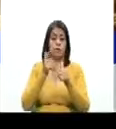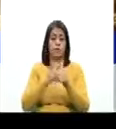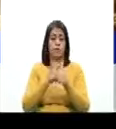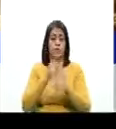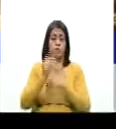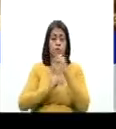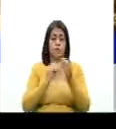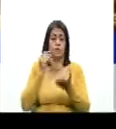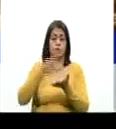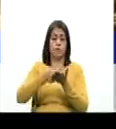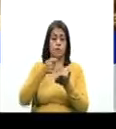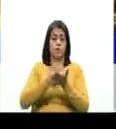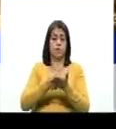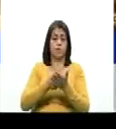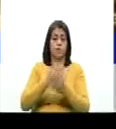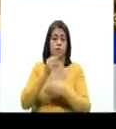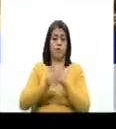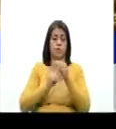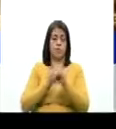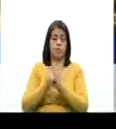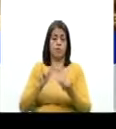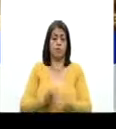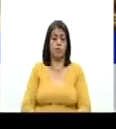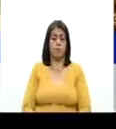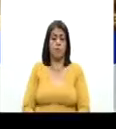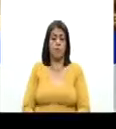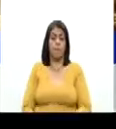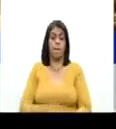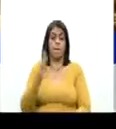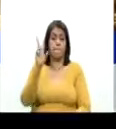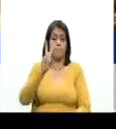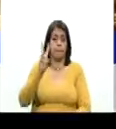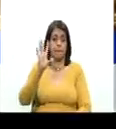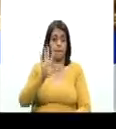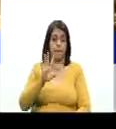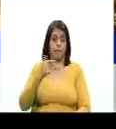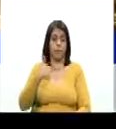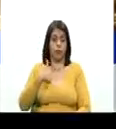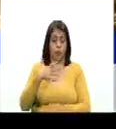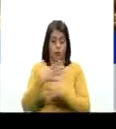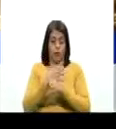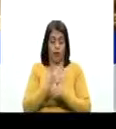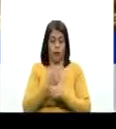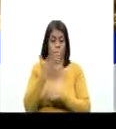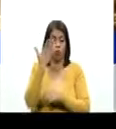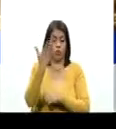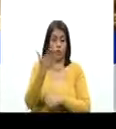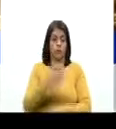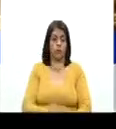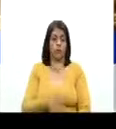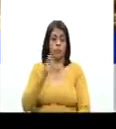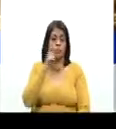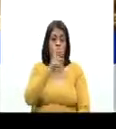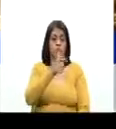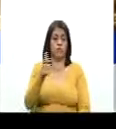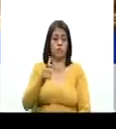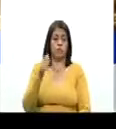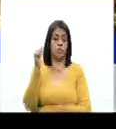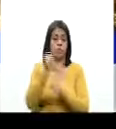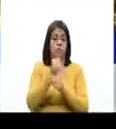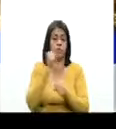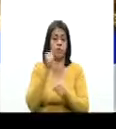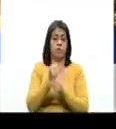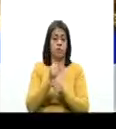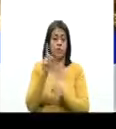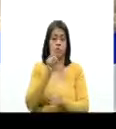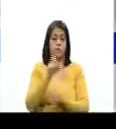sin pagar a mercenarios. Por eso, Venezuela, yo confío en ustedes, un pueblo luchador,